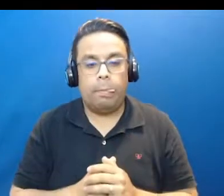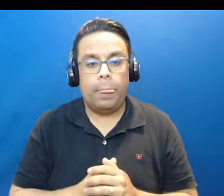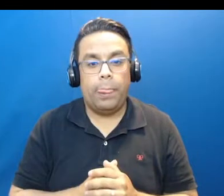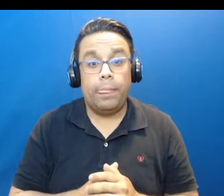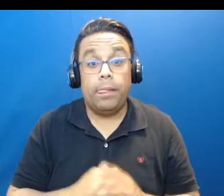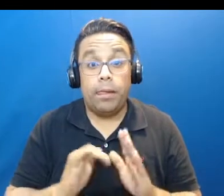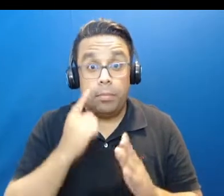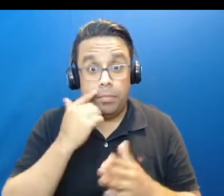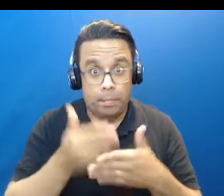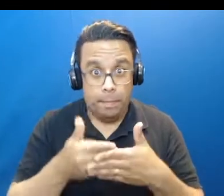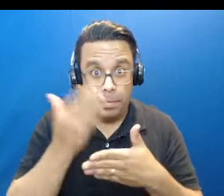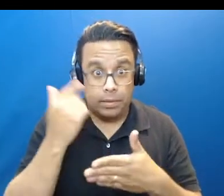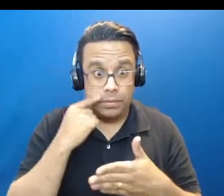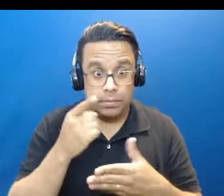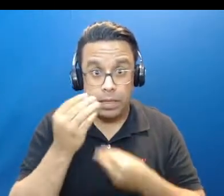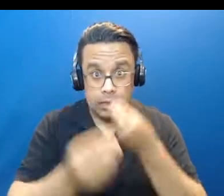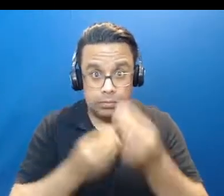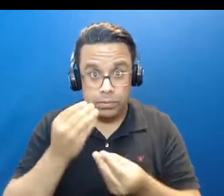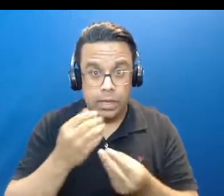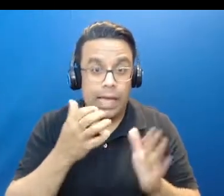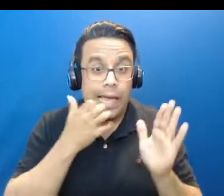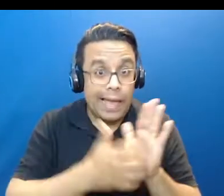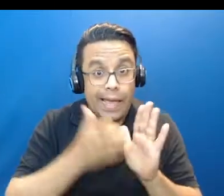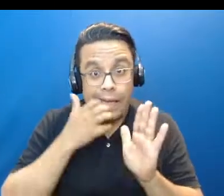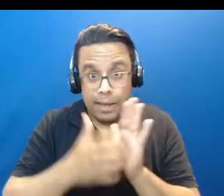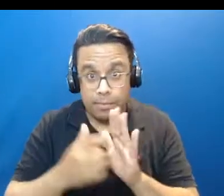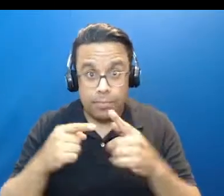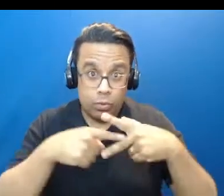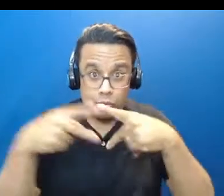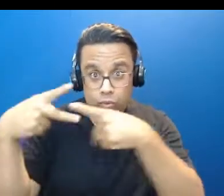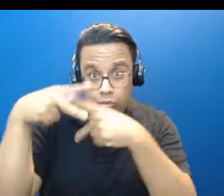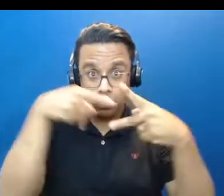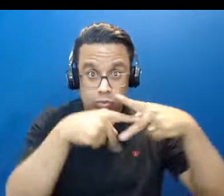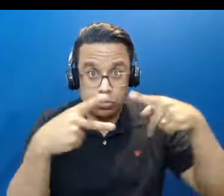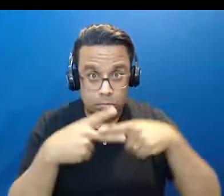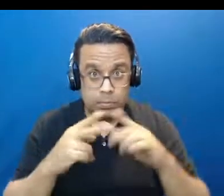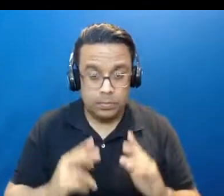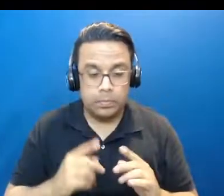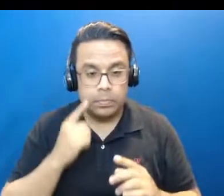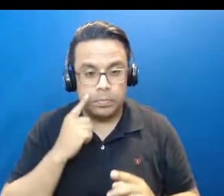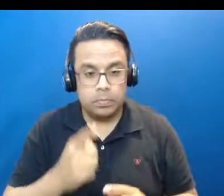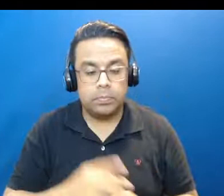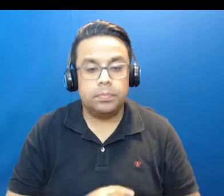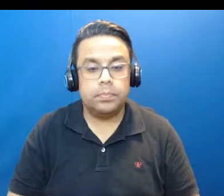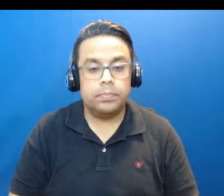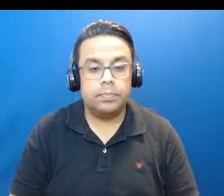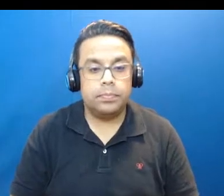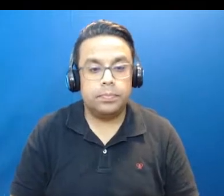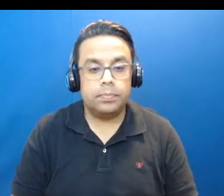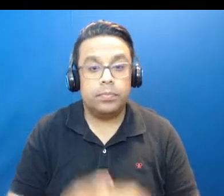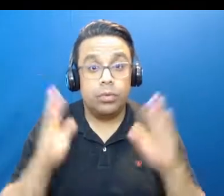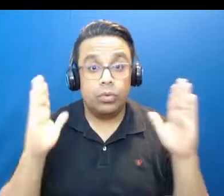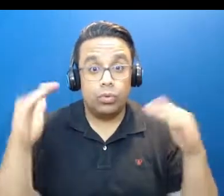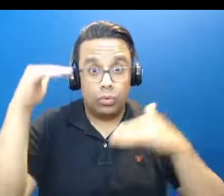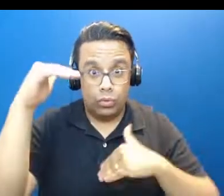Vamos a empezar entonces a hacer algunos ejemplos. El primer ejemplo es, voy a cortar un rectángulo.